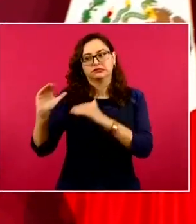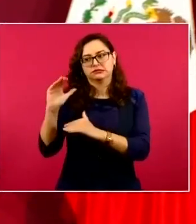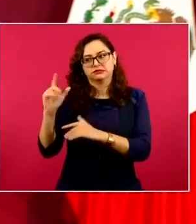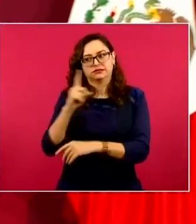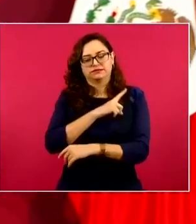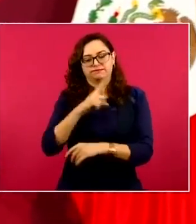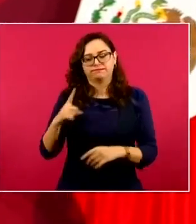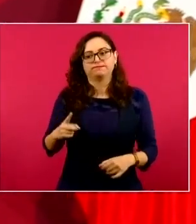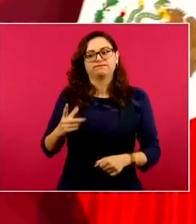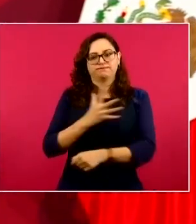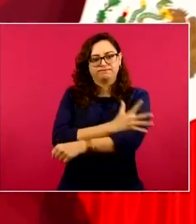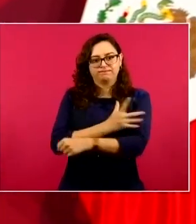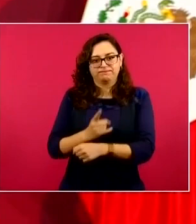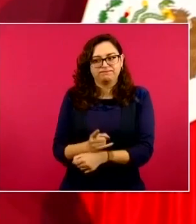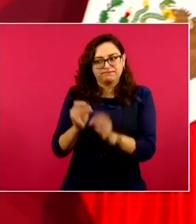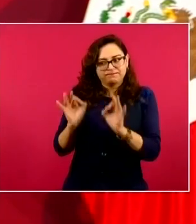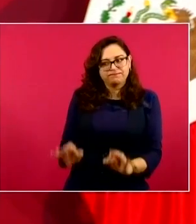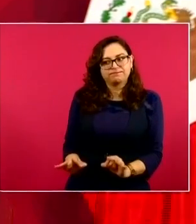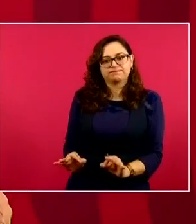ningún